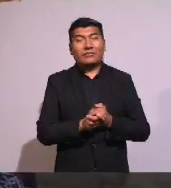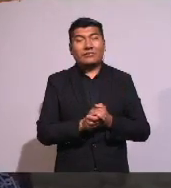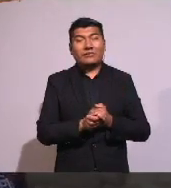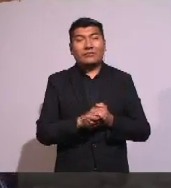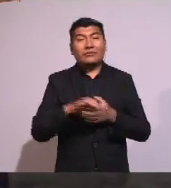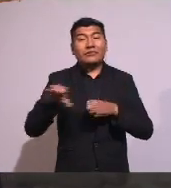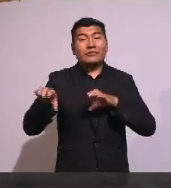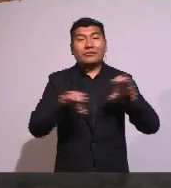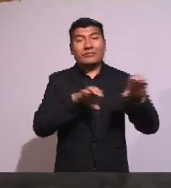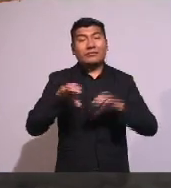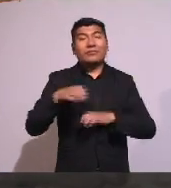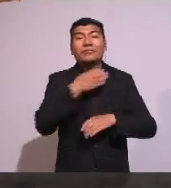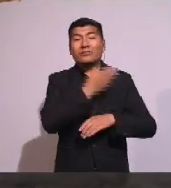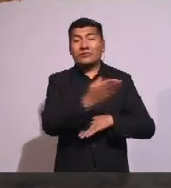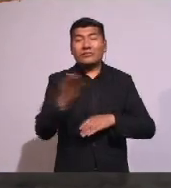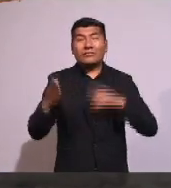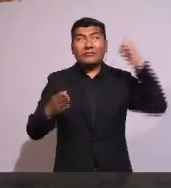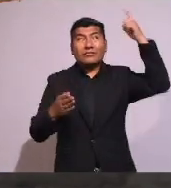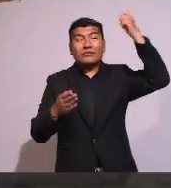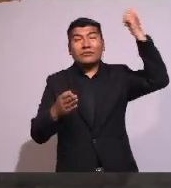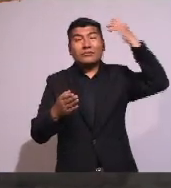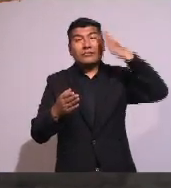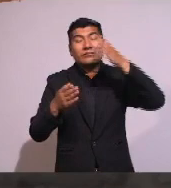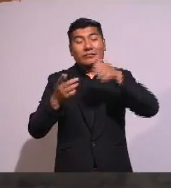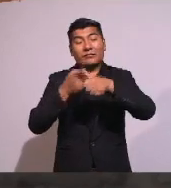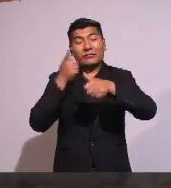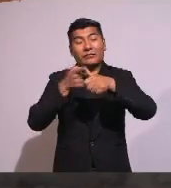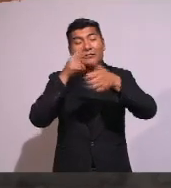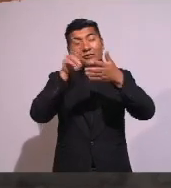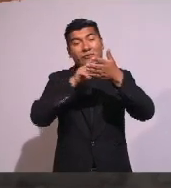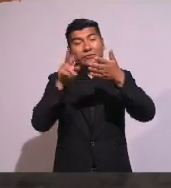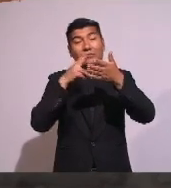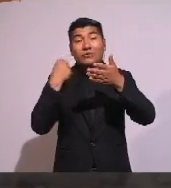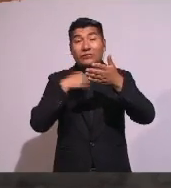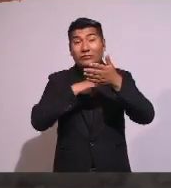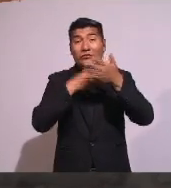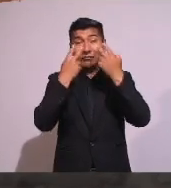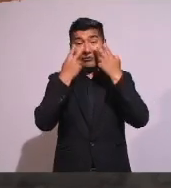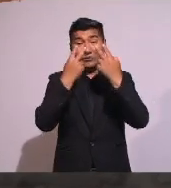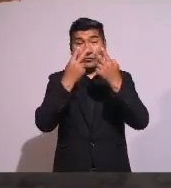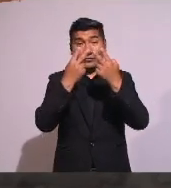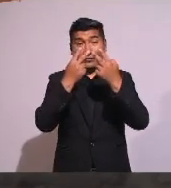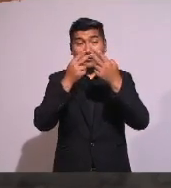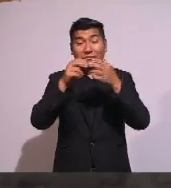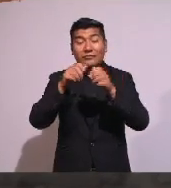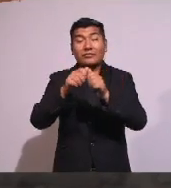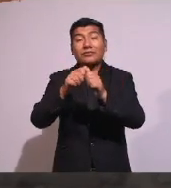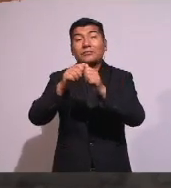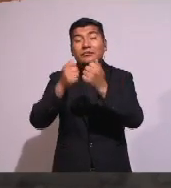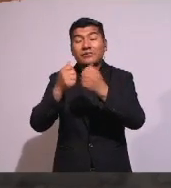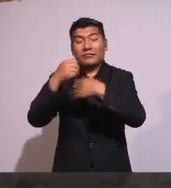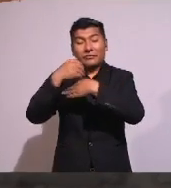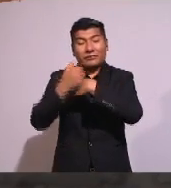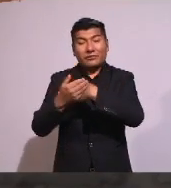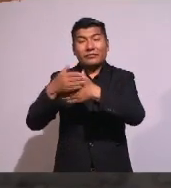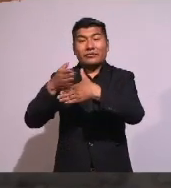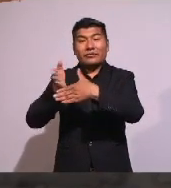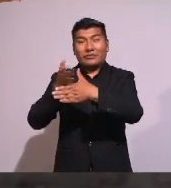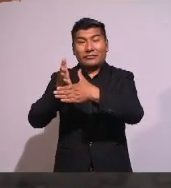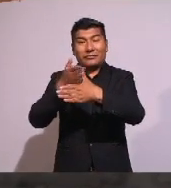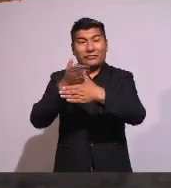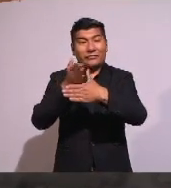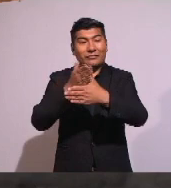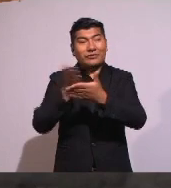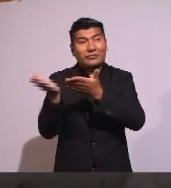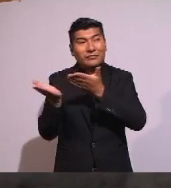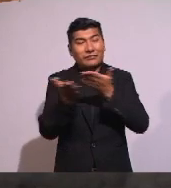Hacer las obras de la luz. En la primera lectura hemos leído: partir el pan con el hambriento,